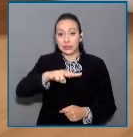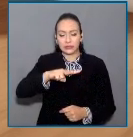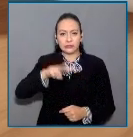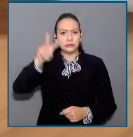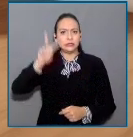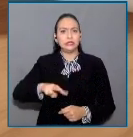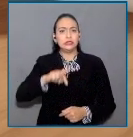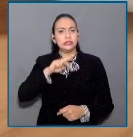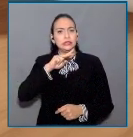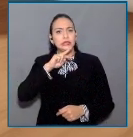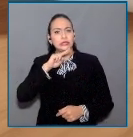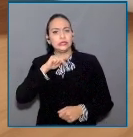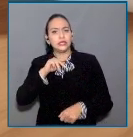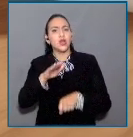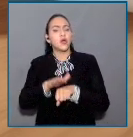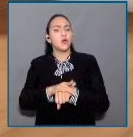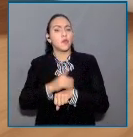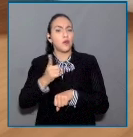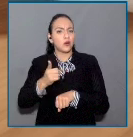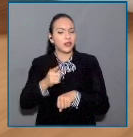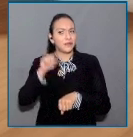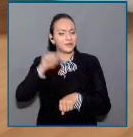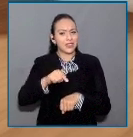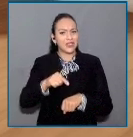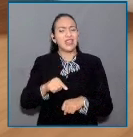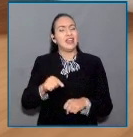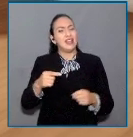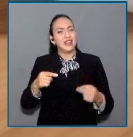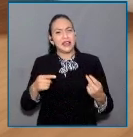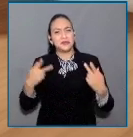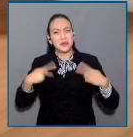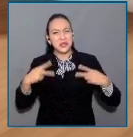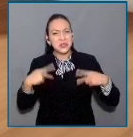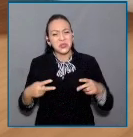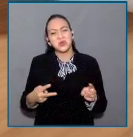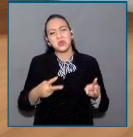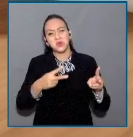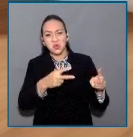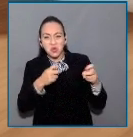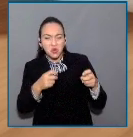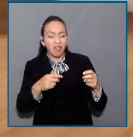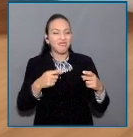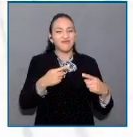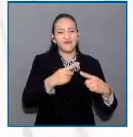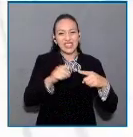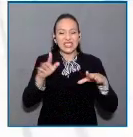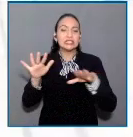constante mutación del crimen y su avance en las distintas regiones del país.